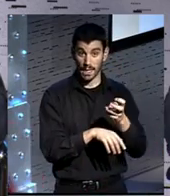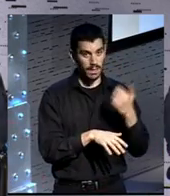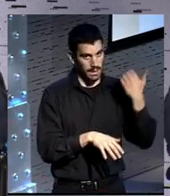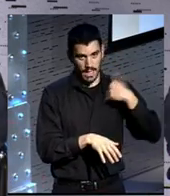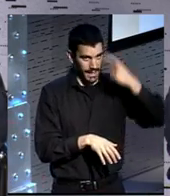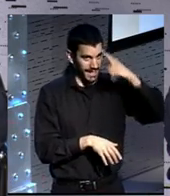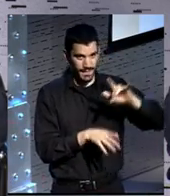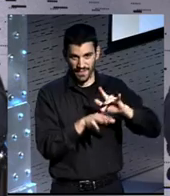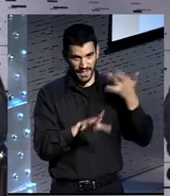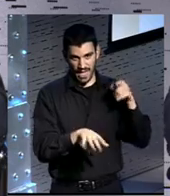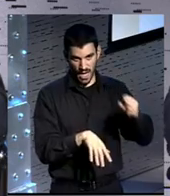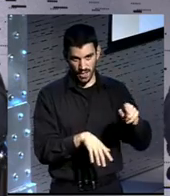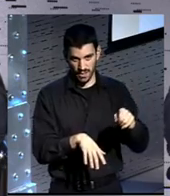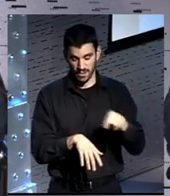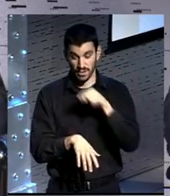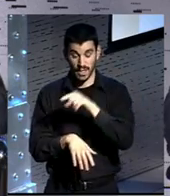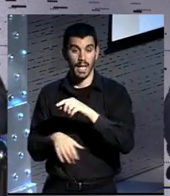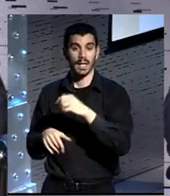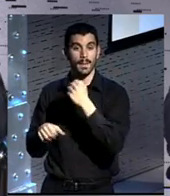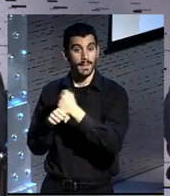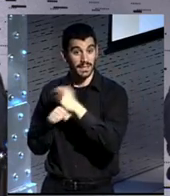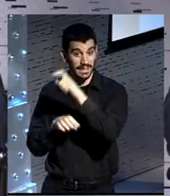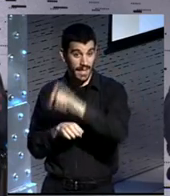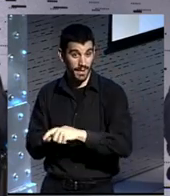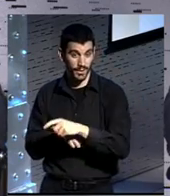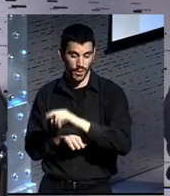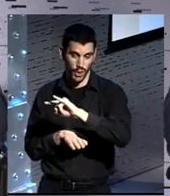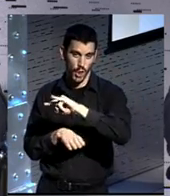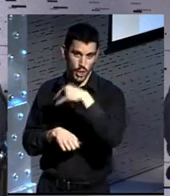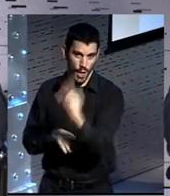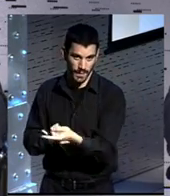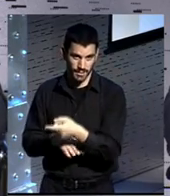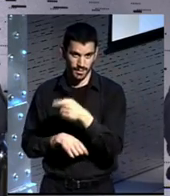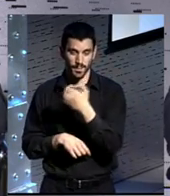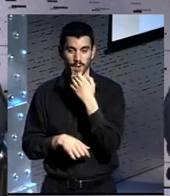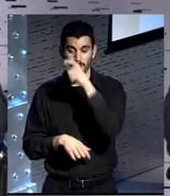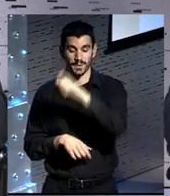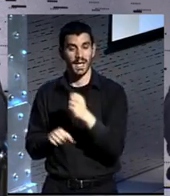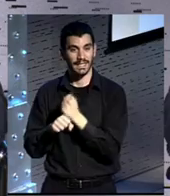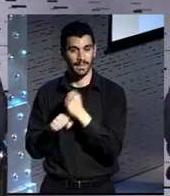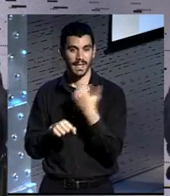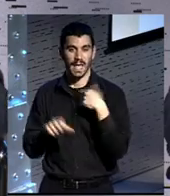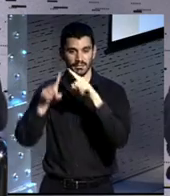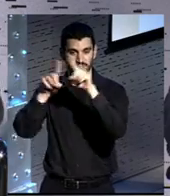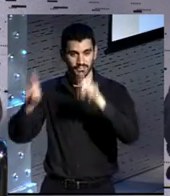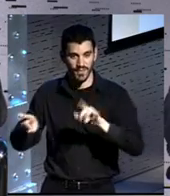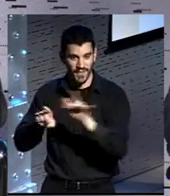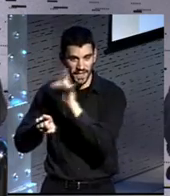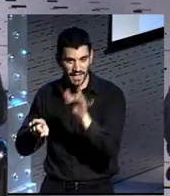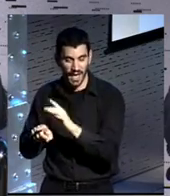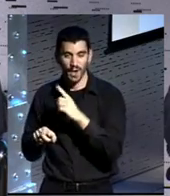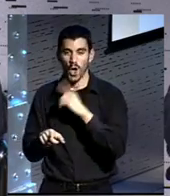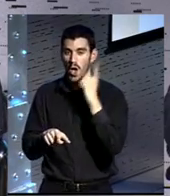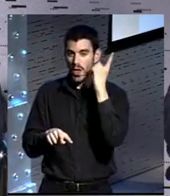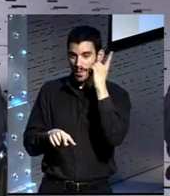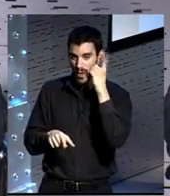se lo sabe, el empleado, perdón, se lo sabe 2 veces. El empleado trae su tableta de casa, trae su smartphone de casa. Oye, ¿me podéis poner aquí